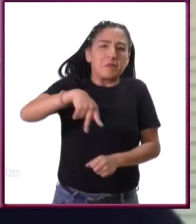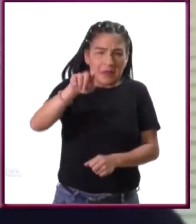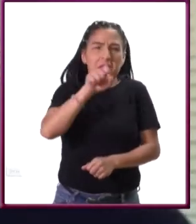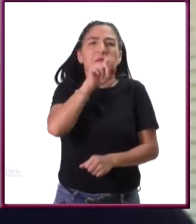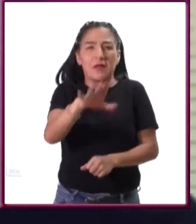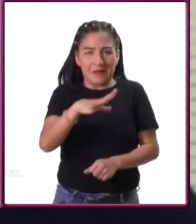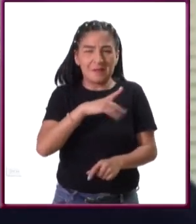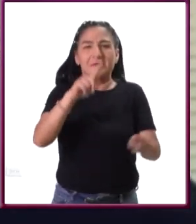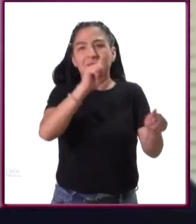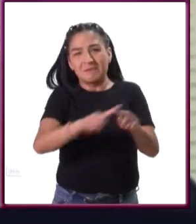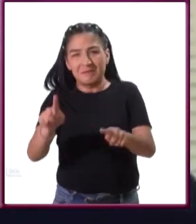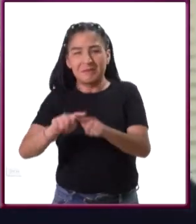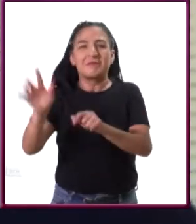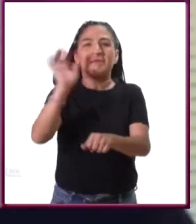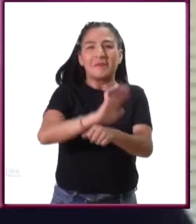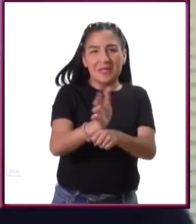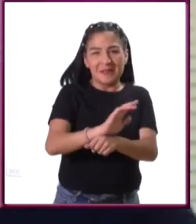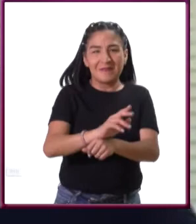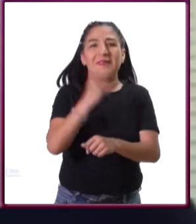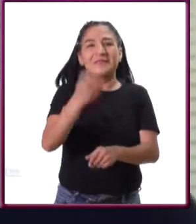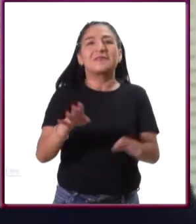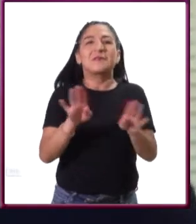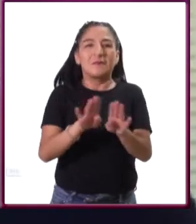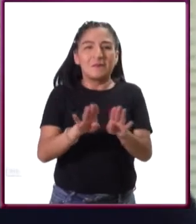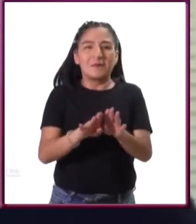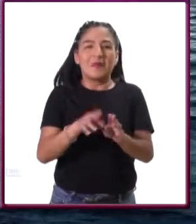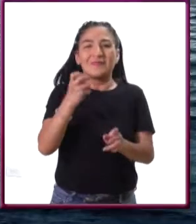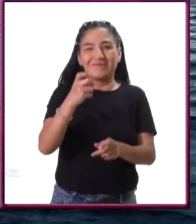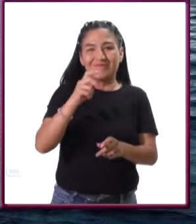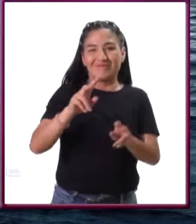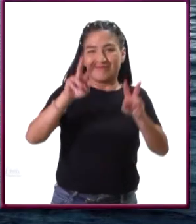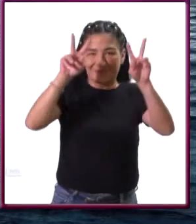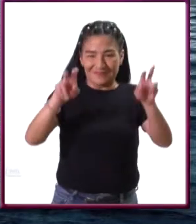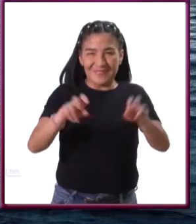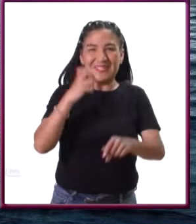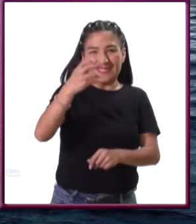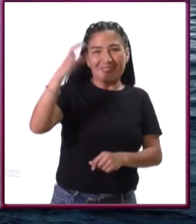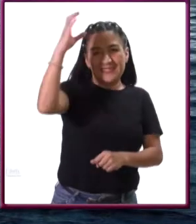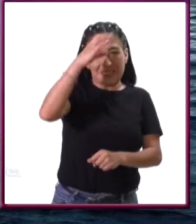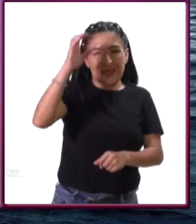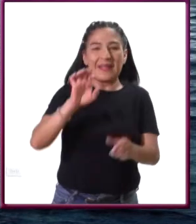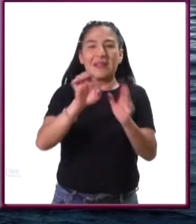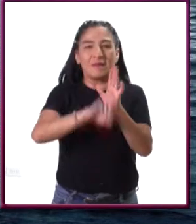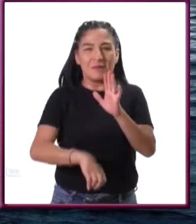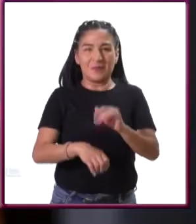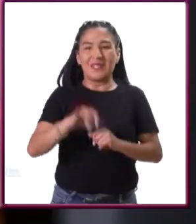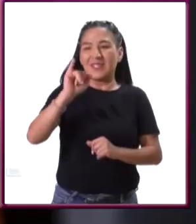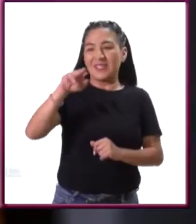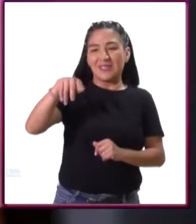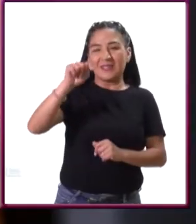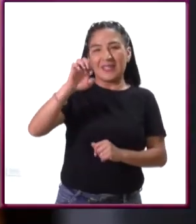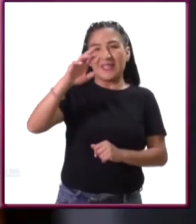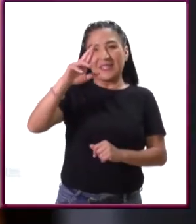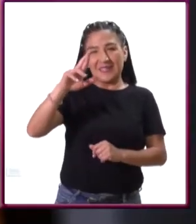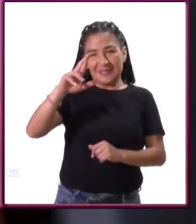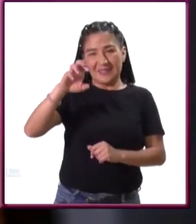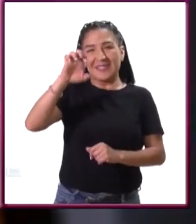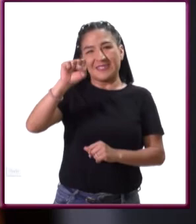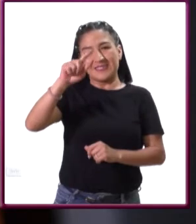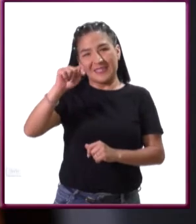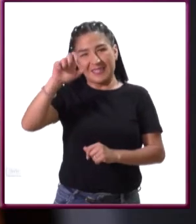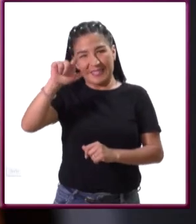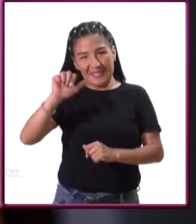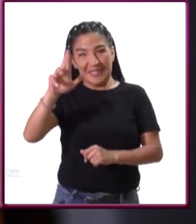películas que sí manejan bien el contenido científico. Un ejemplo es Interestelar de Christopher Nolan, donde incluso hubo